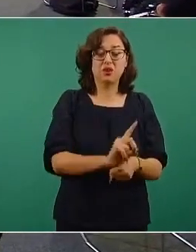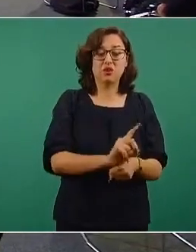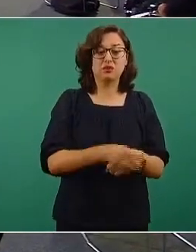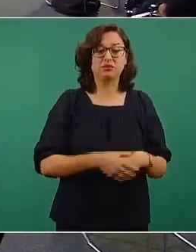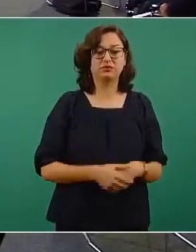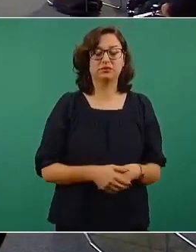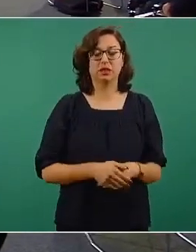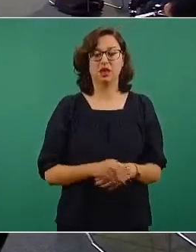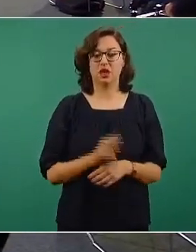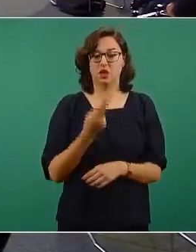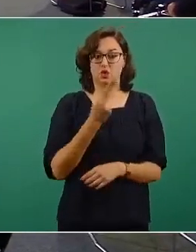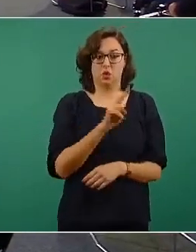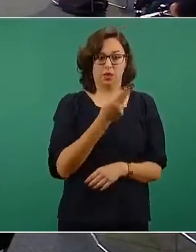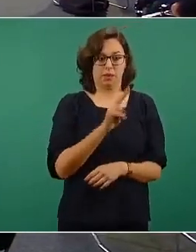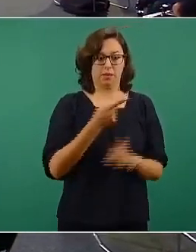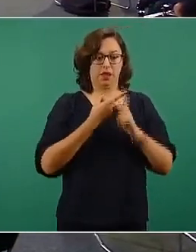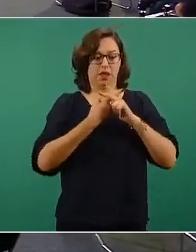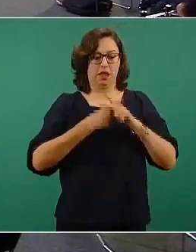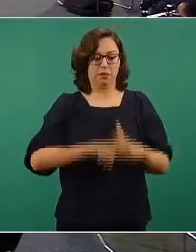Noviembre, cuando entramos.